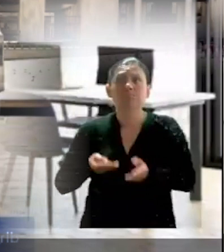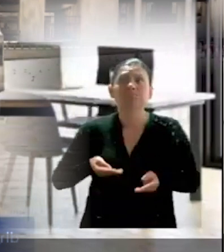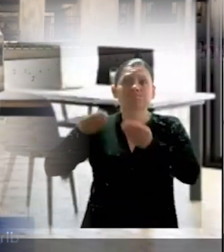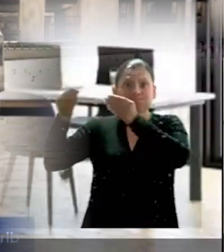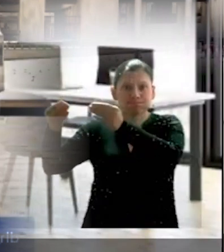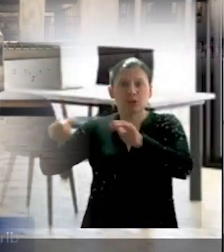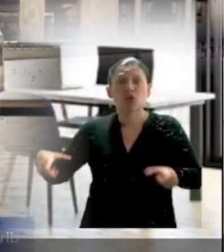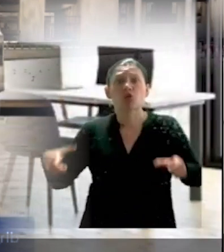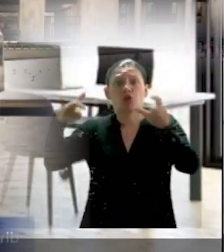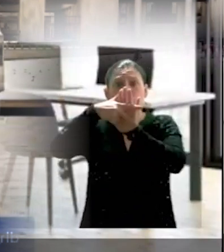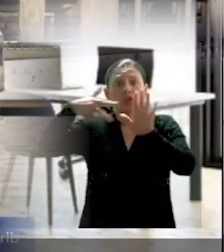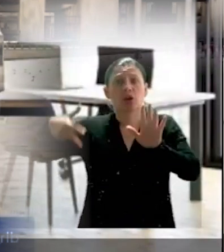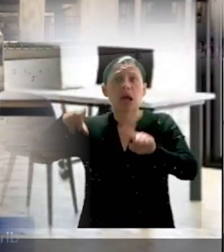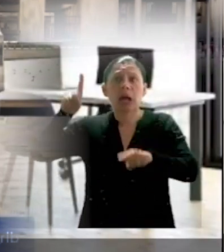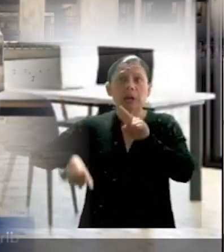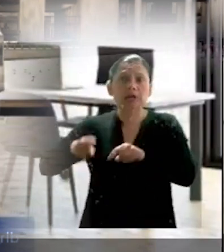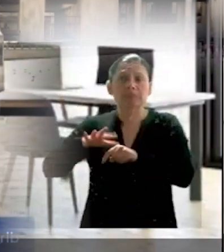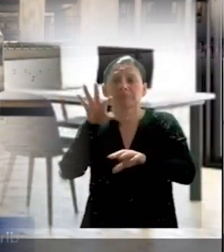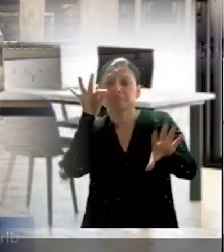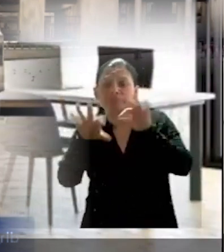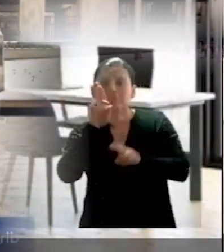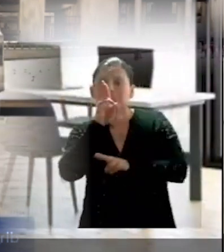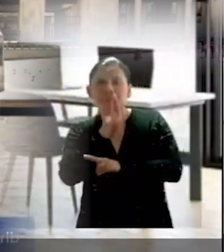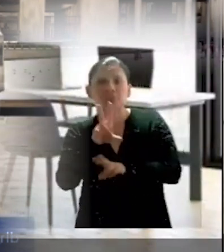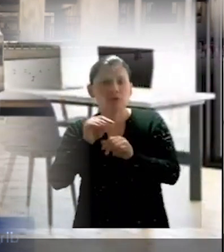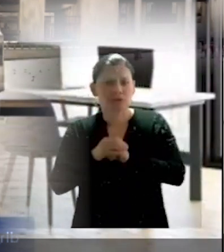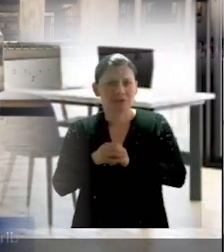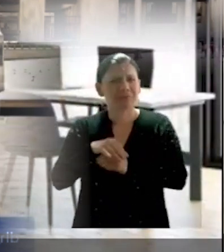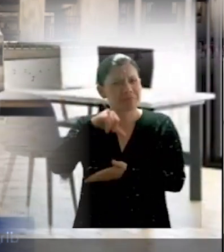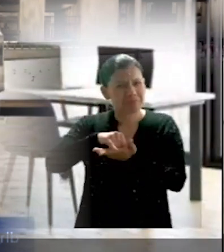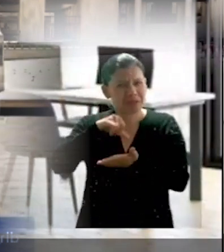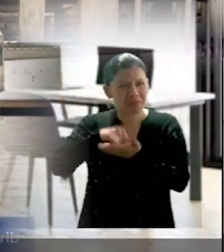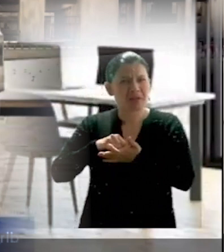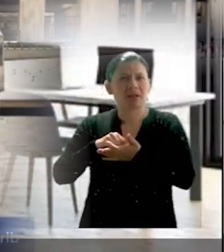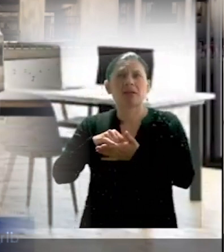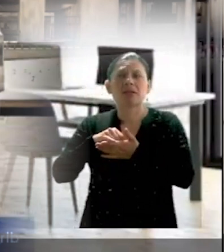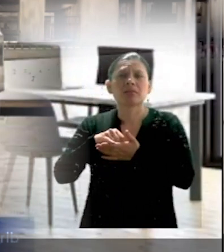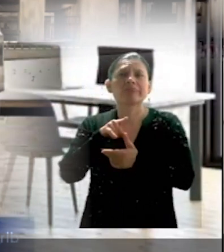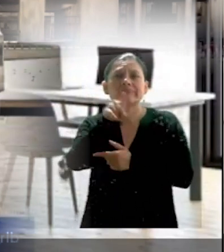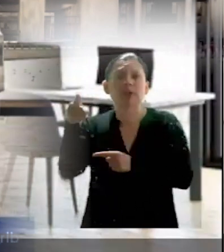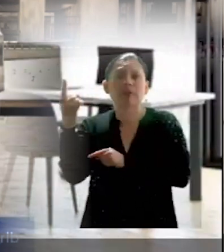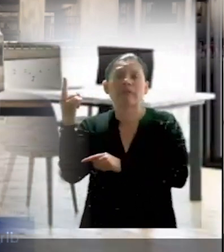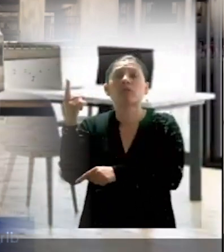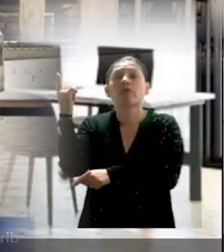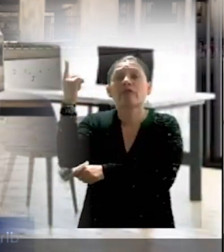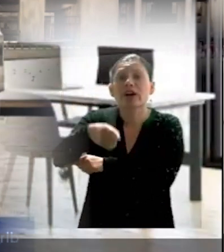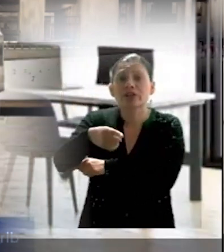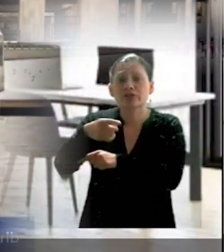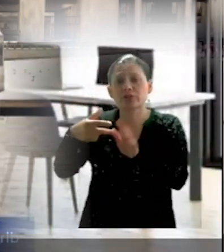algunas no son seleccionadas, pero este problema también se extiende frente a los fallos que la misma Corte dicta. Ciertamente,